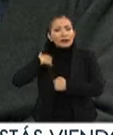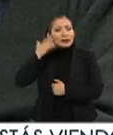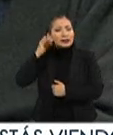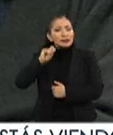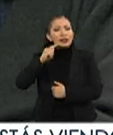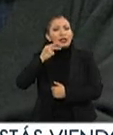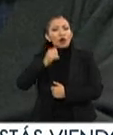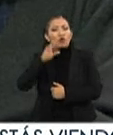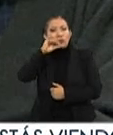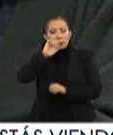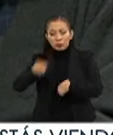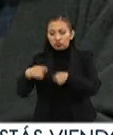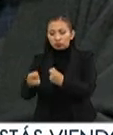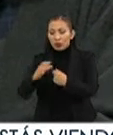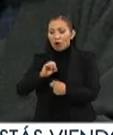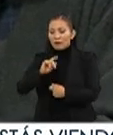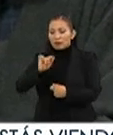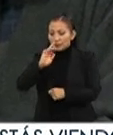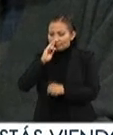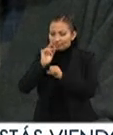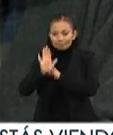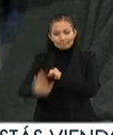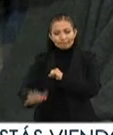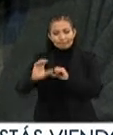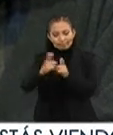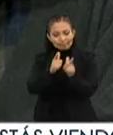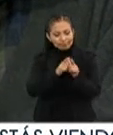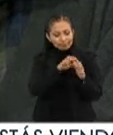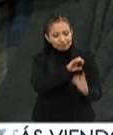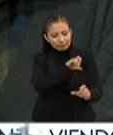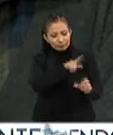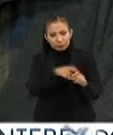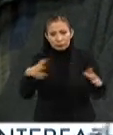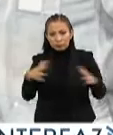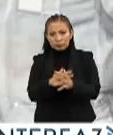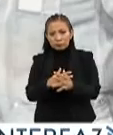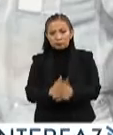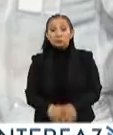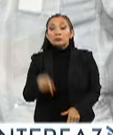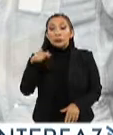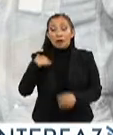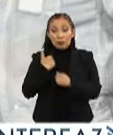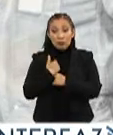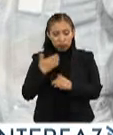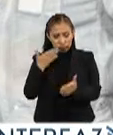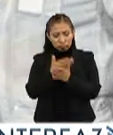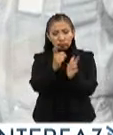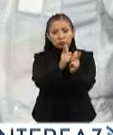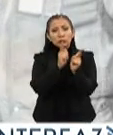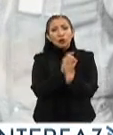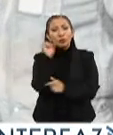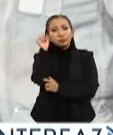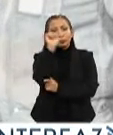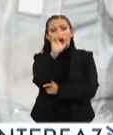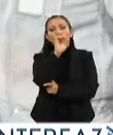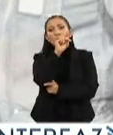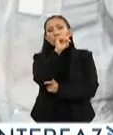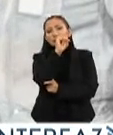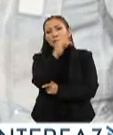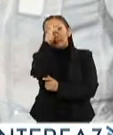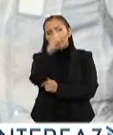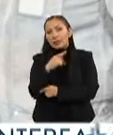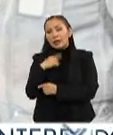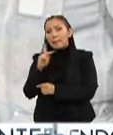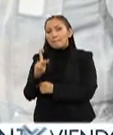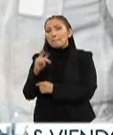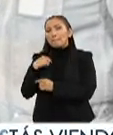Cuba, siendo nombrado oficial responsable de la Compañía Especial de Combate. Fue militante del Partido Comunista Mexicano y del